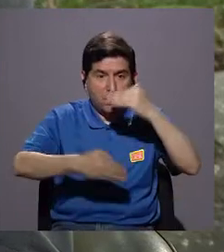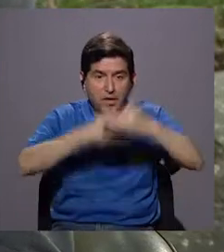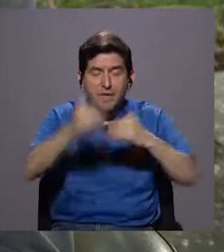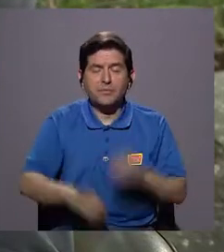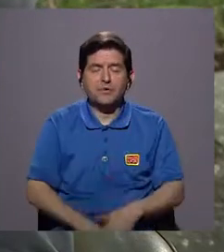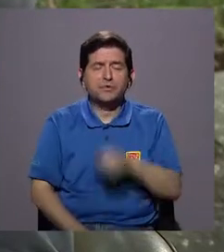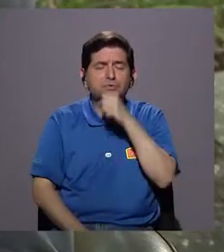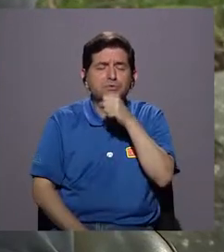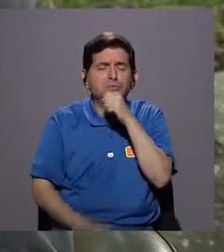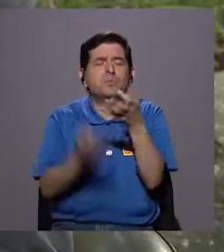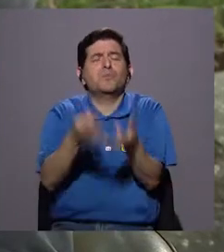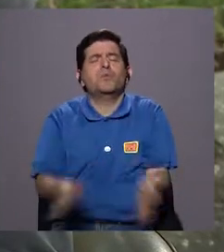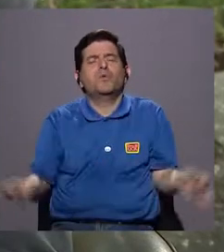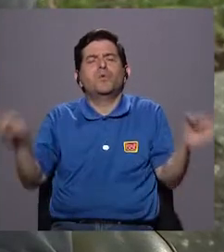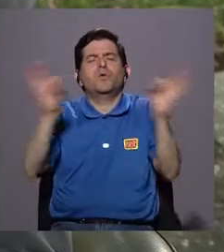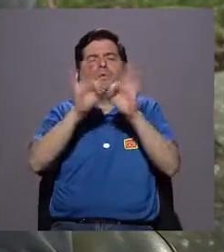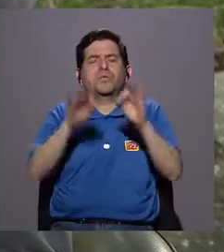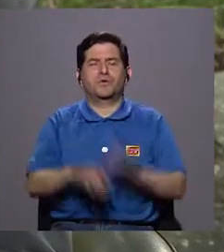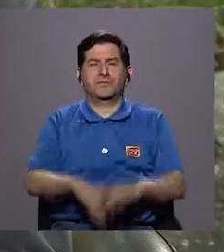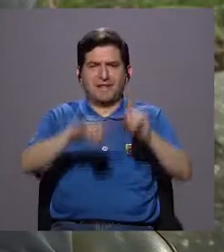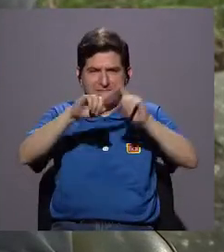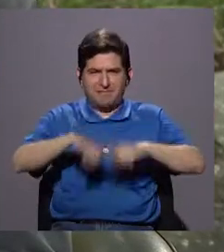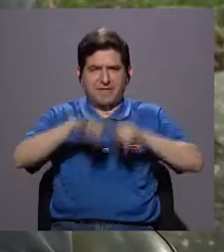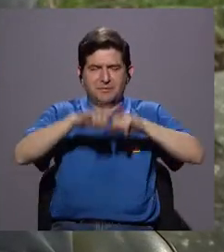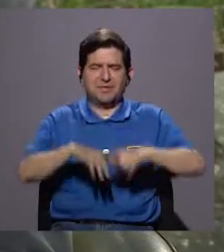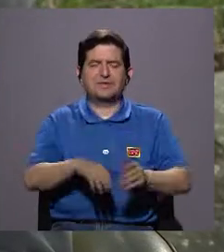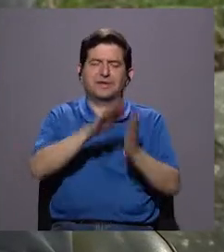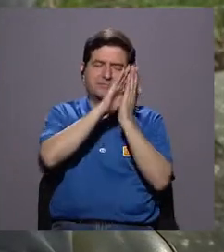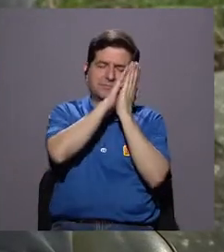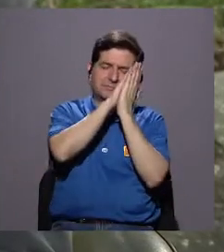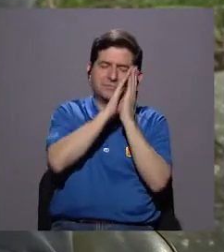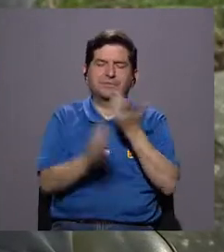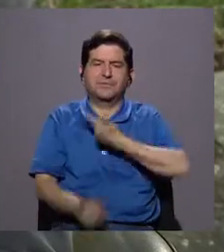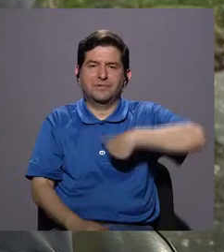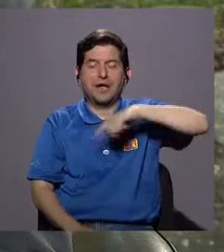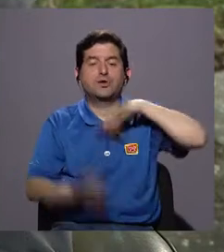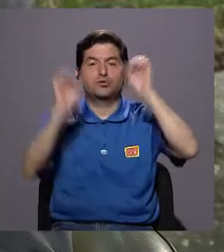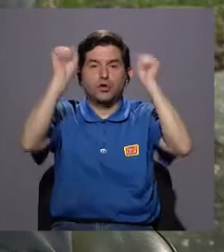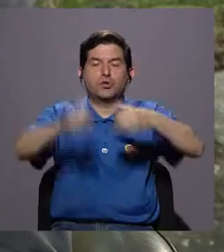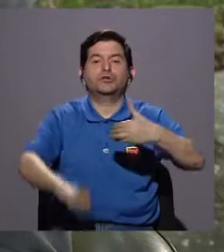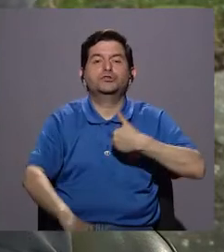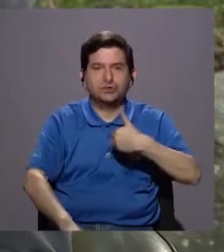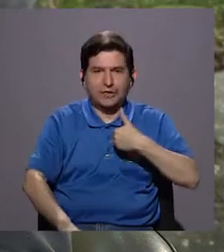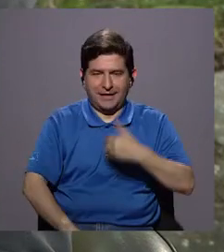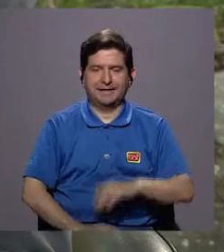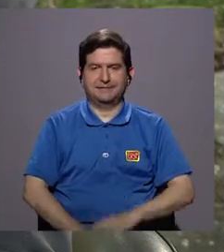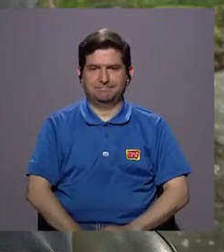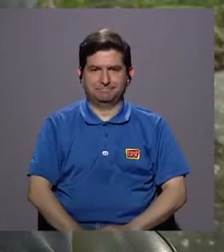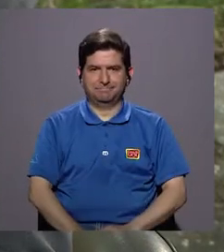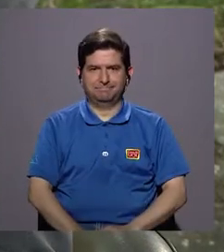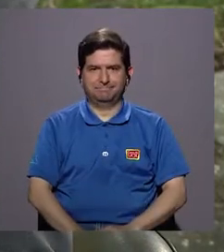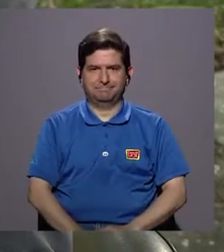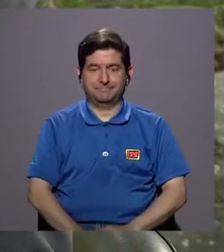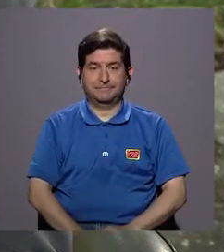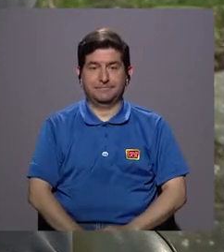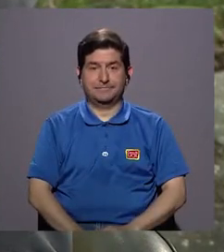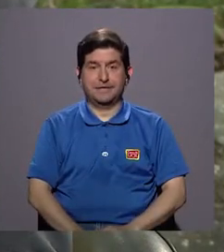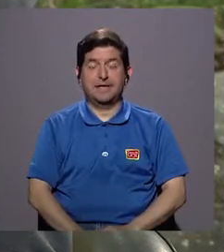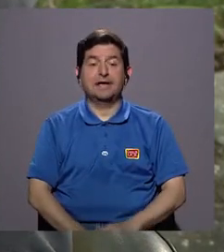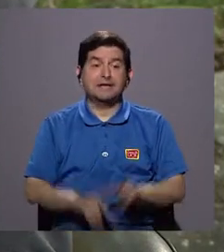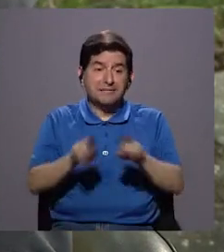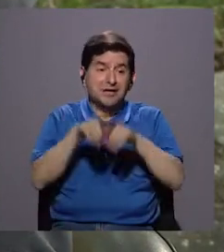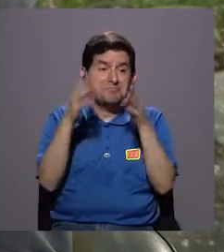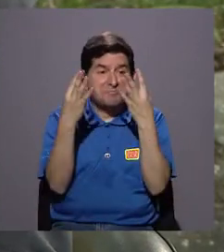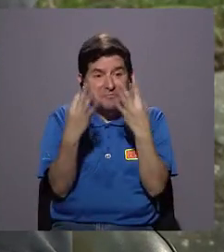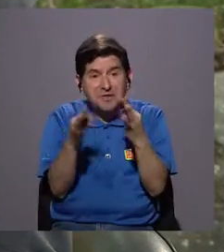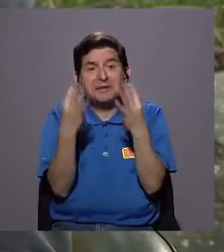envejecimiento, sí es muy importante que dependemos mucho del descanso que nosotros podamos hacer. Y de manera paradójica se ha